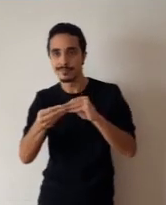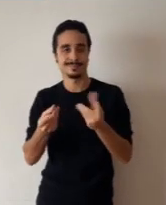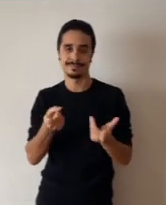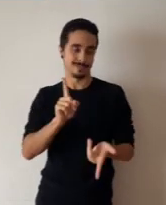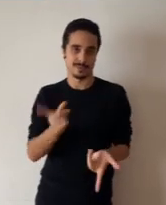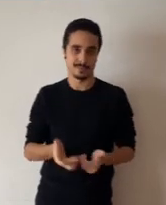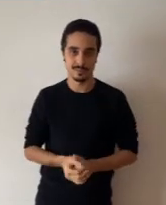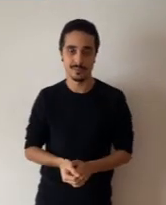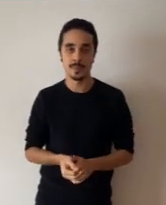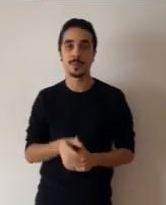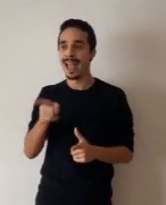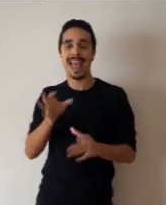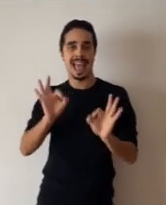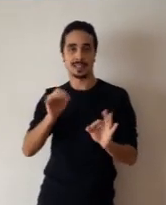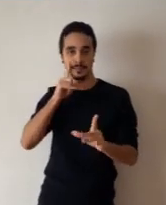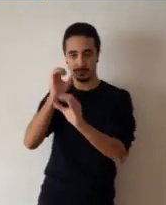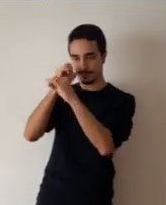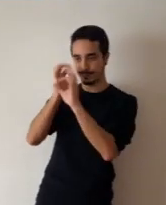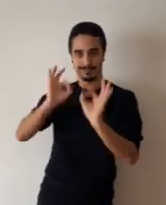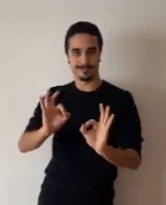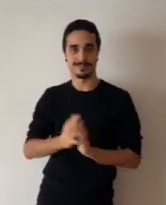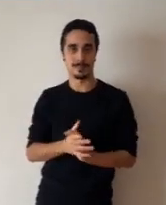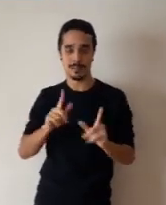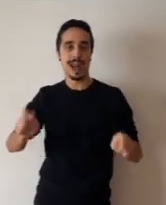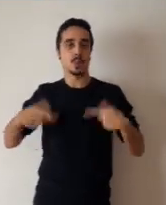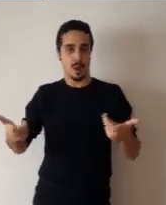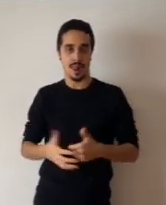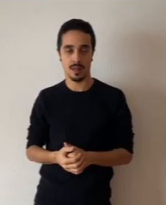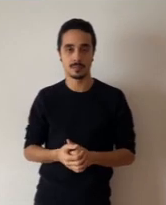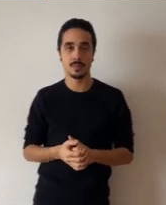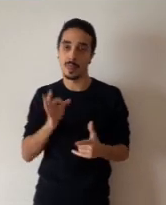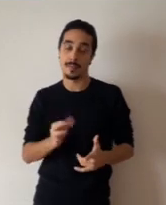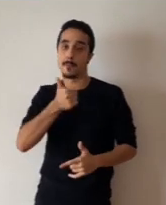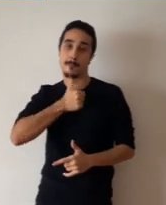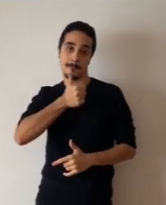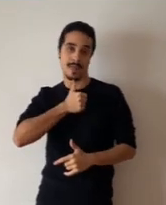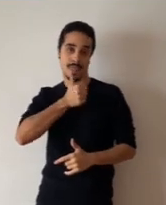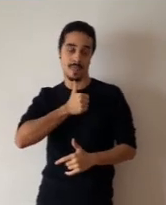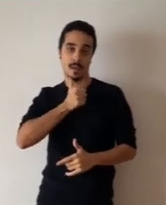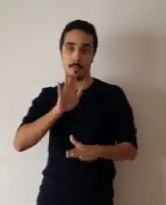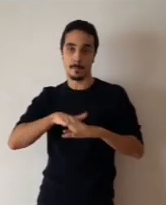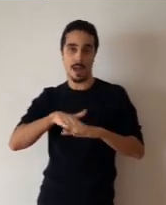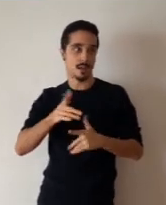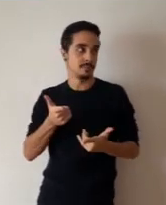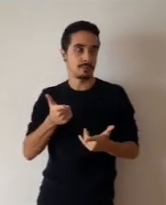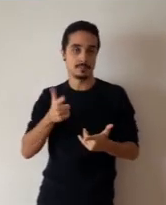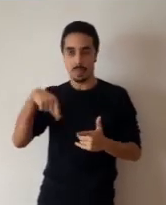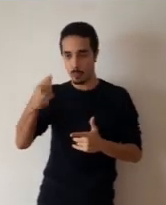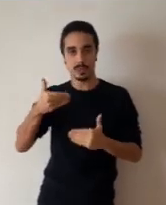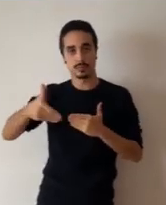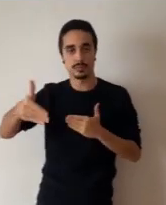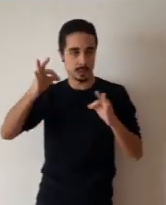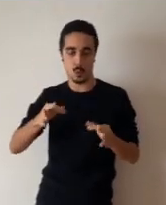ningún estudio ni nada para que eso sea así. Eso entra dentro de la fisiología y lo que hay que tener es, bueno, pues paciencia y esperar